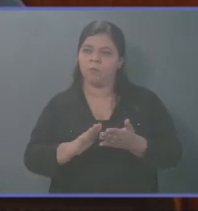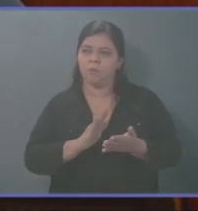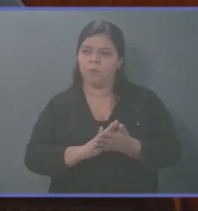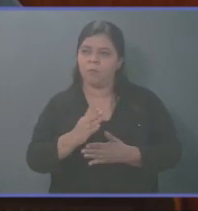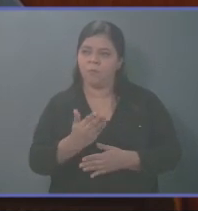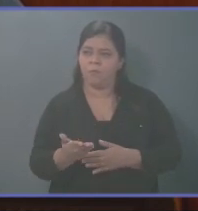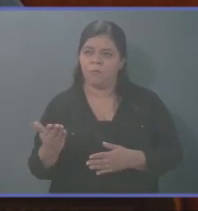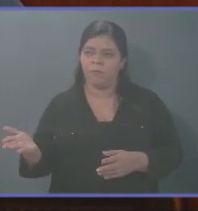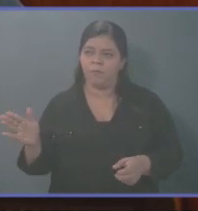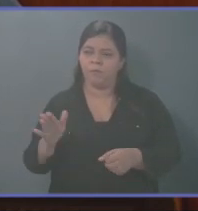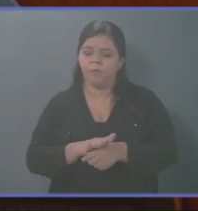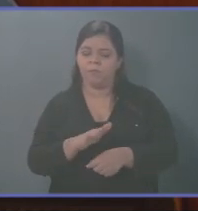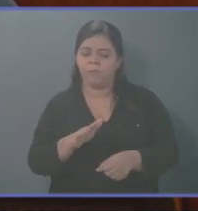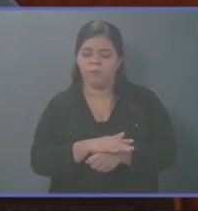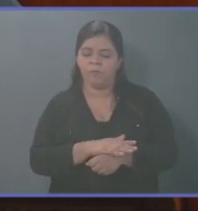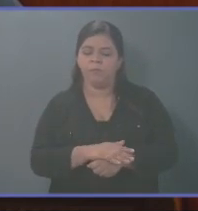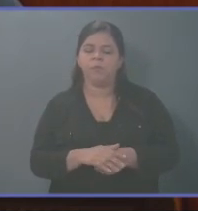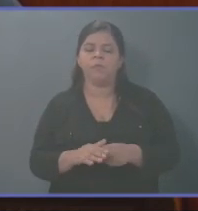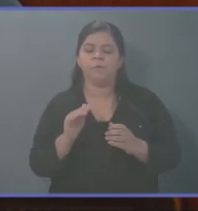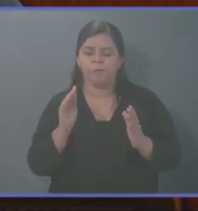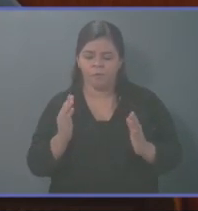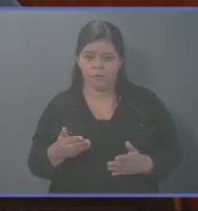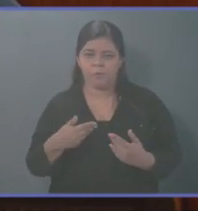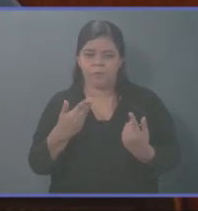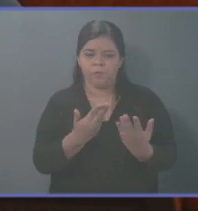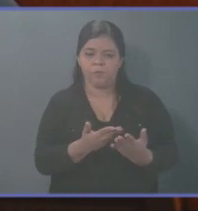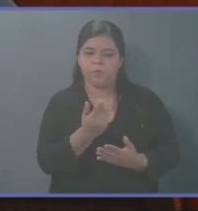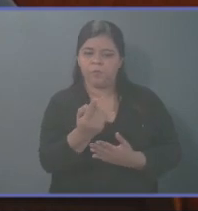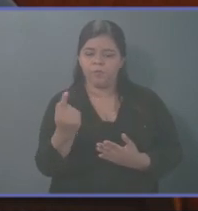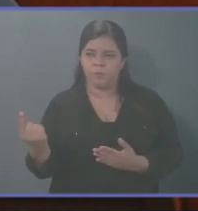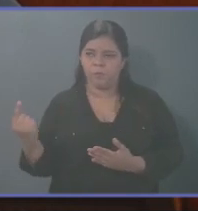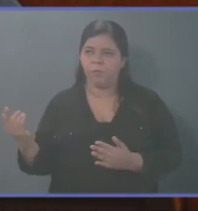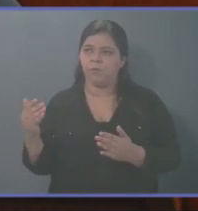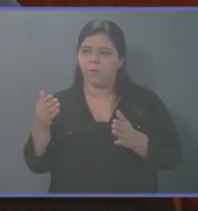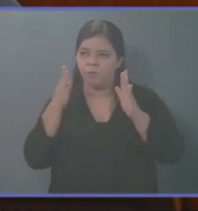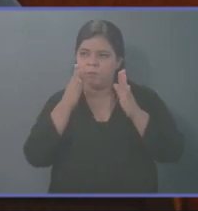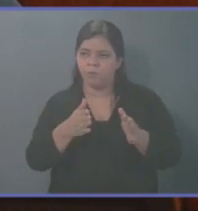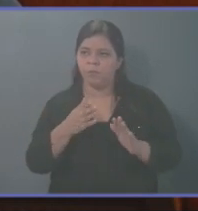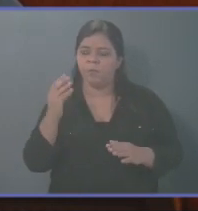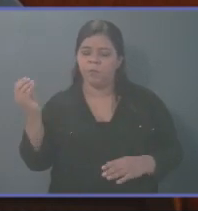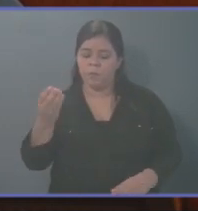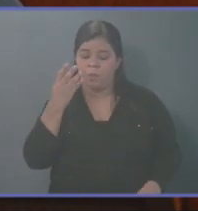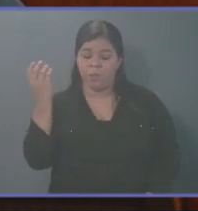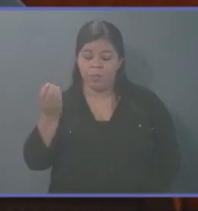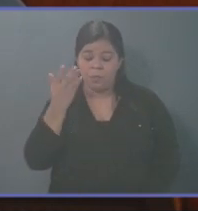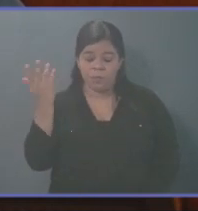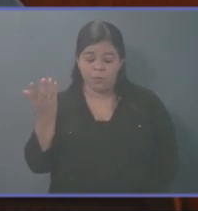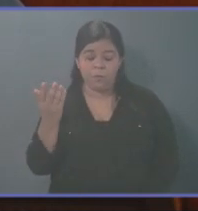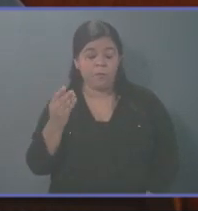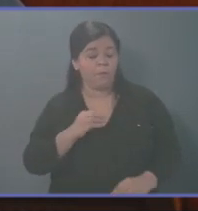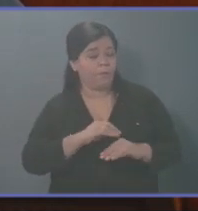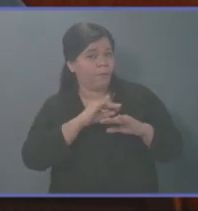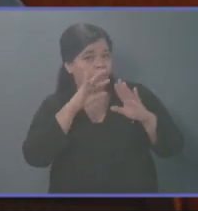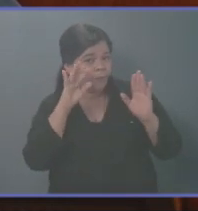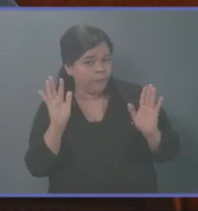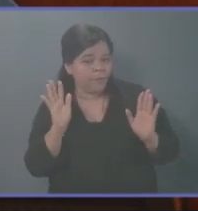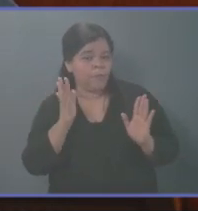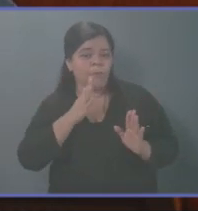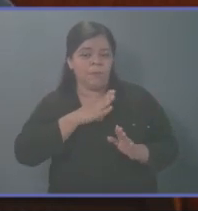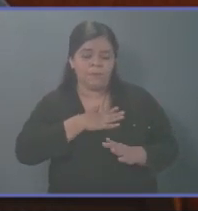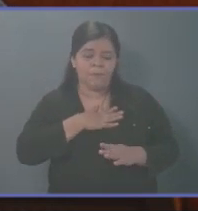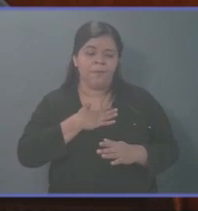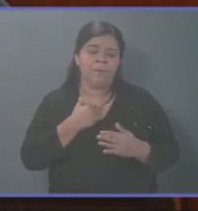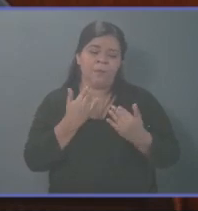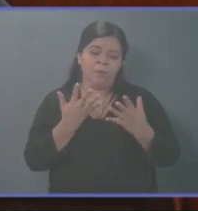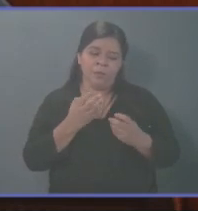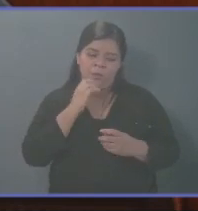médicos necesarios para estos héroes que están atendiendo la emergencia. Por supuesto, yo también quiero